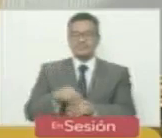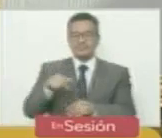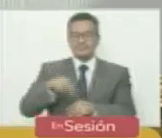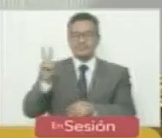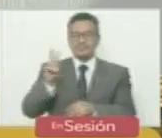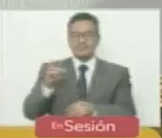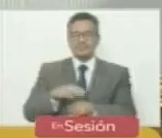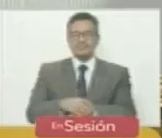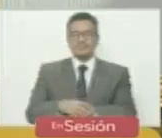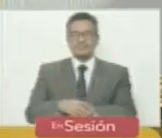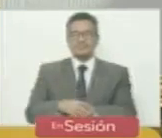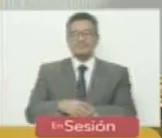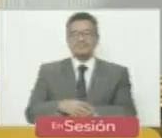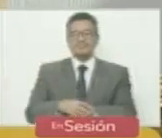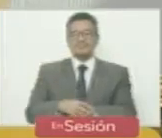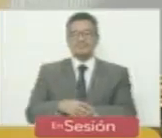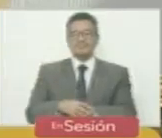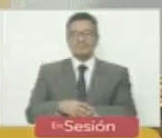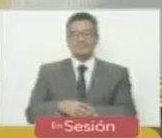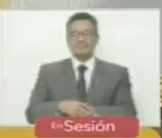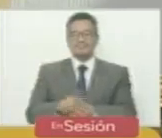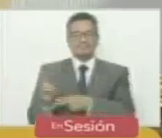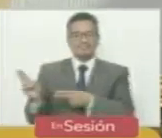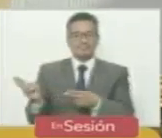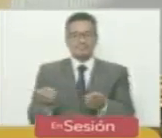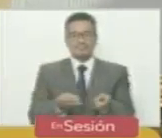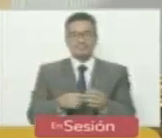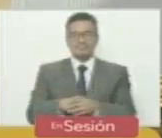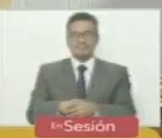Venezuela. Bienvenido.